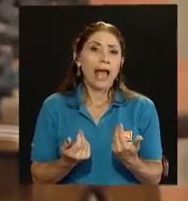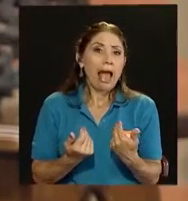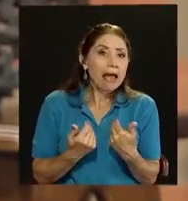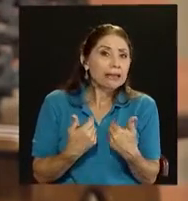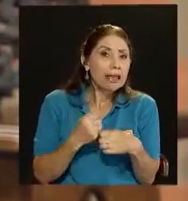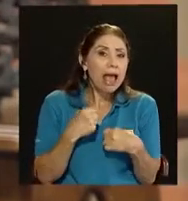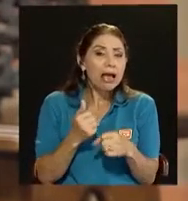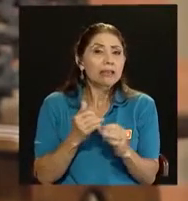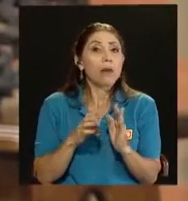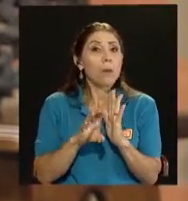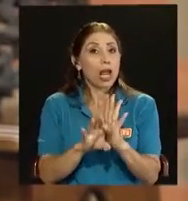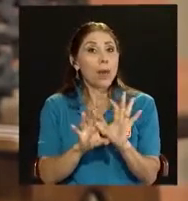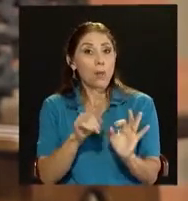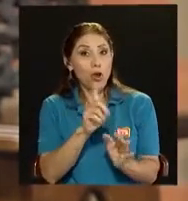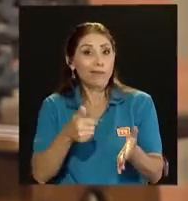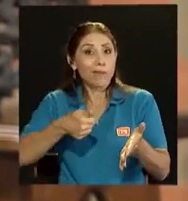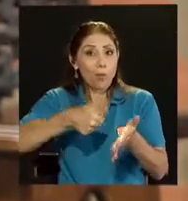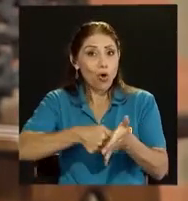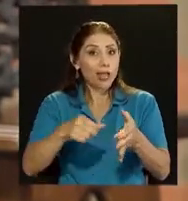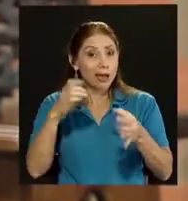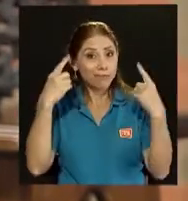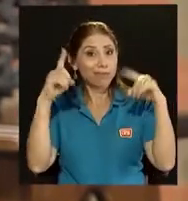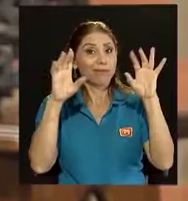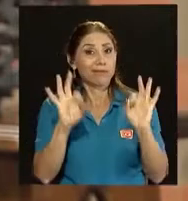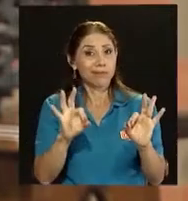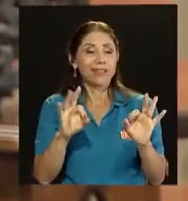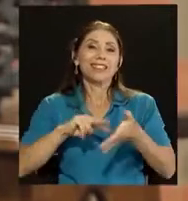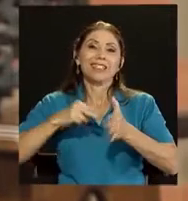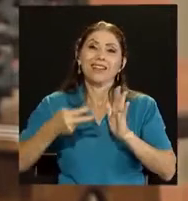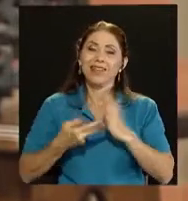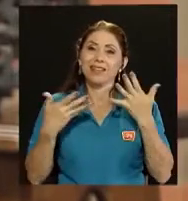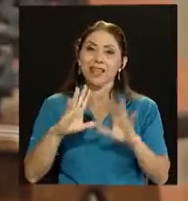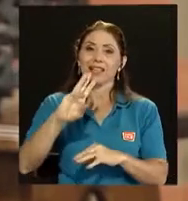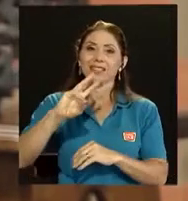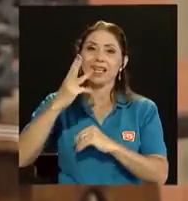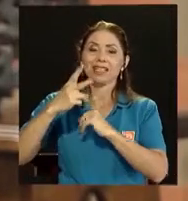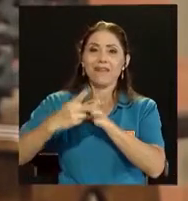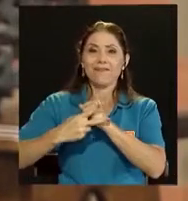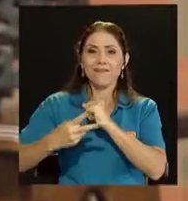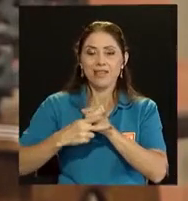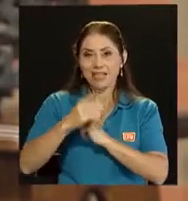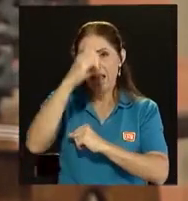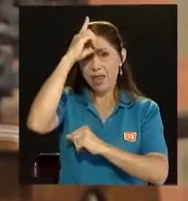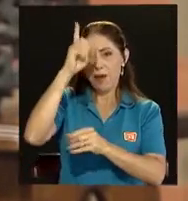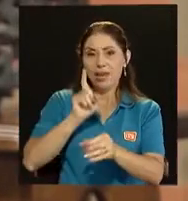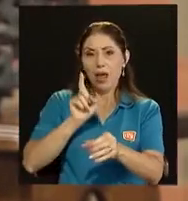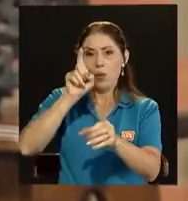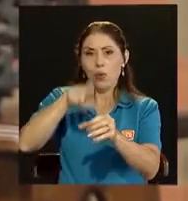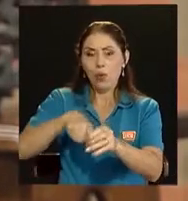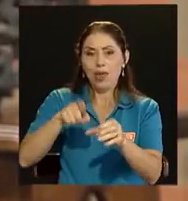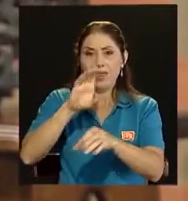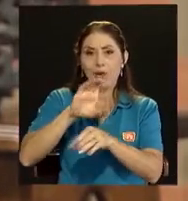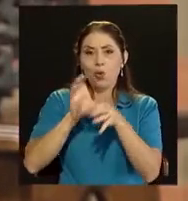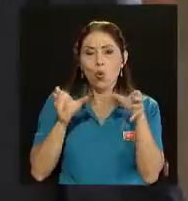votación a favor? Sería entonces la sexta vez que Alemania sería parte de, si no entendí mal, que sería parte del